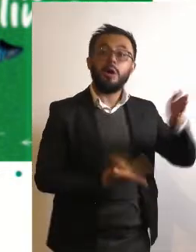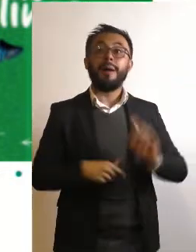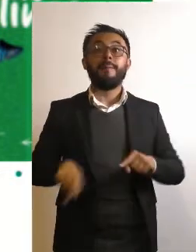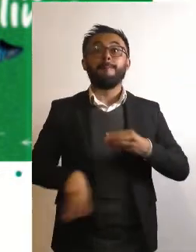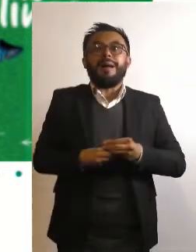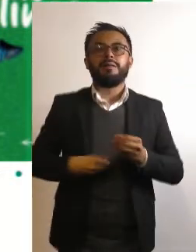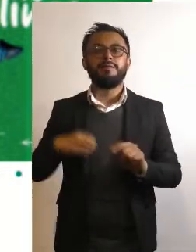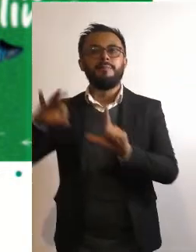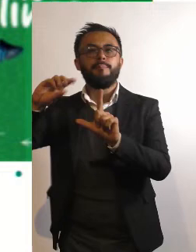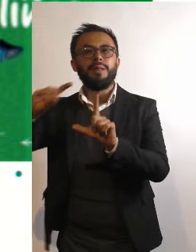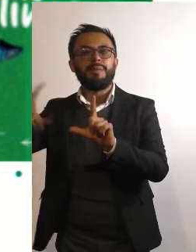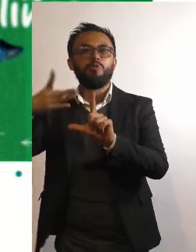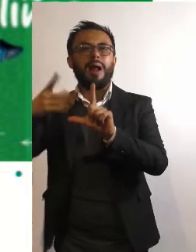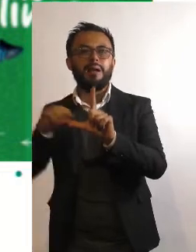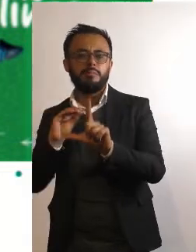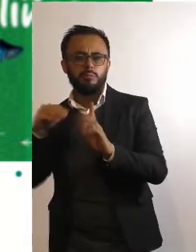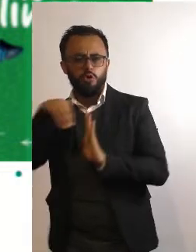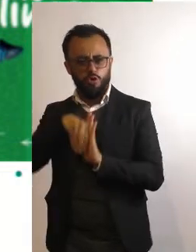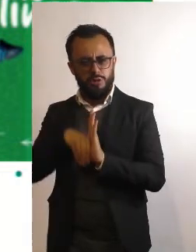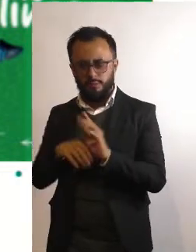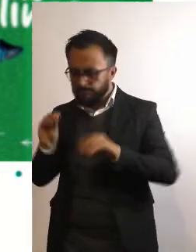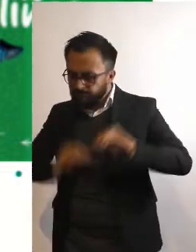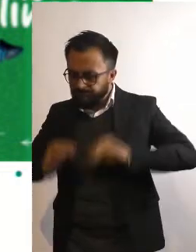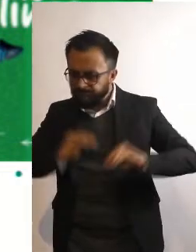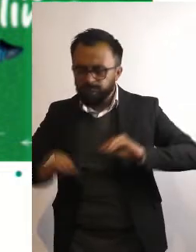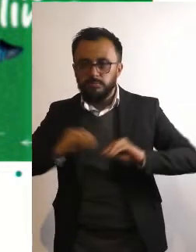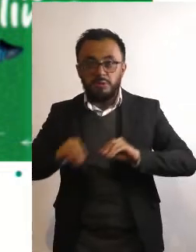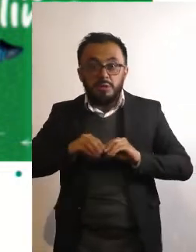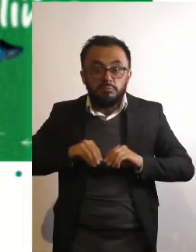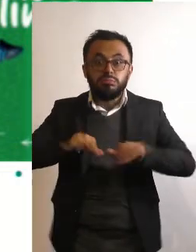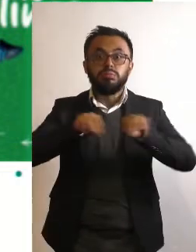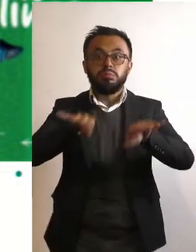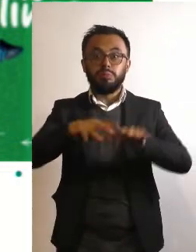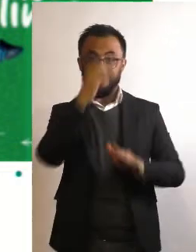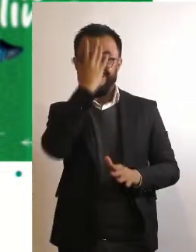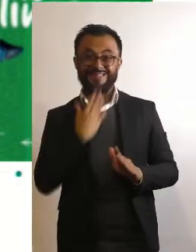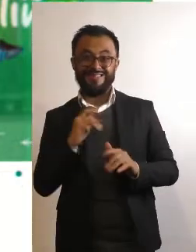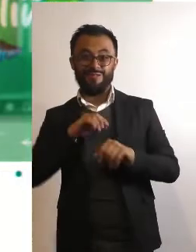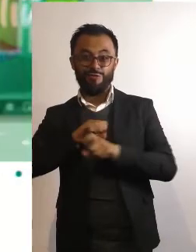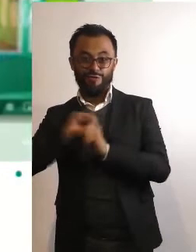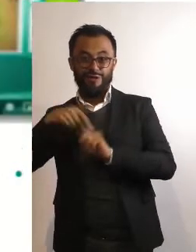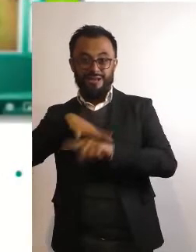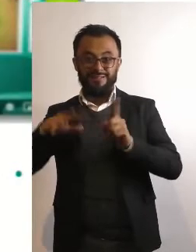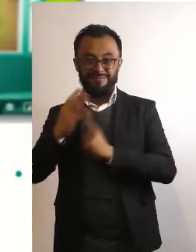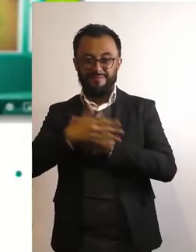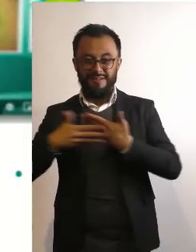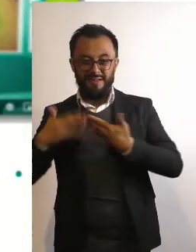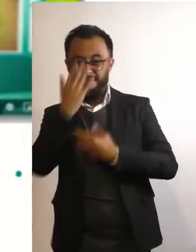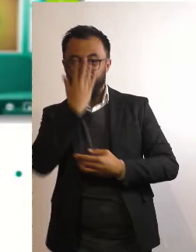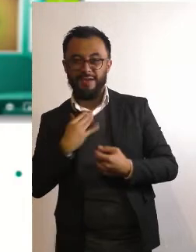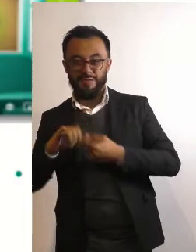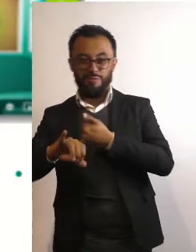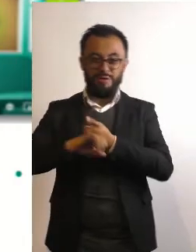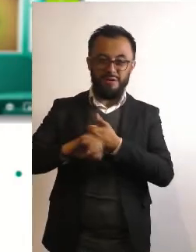a 27.820 personas a través de las redes sociales. Siguiente.